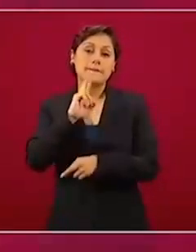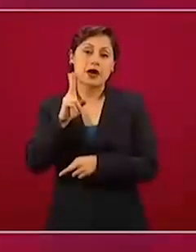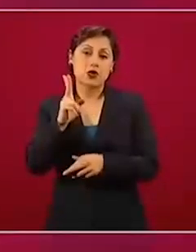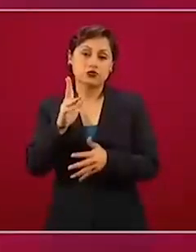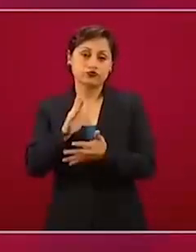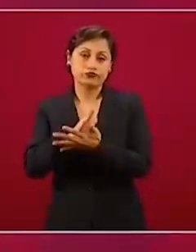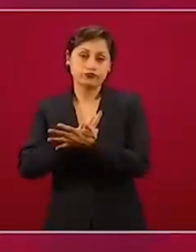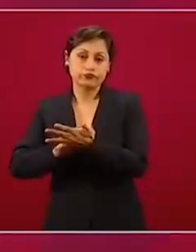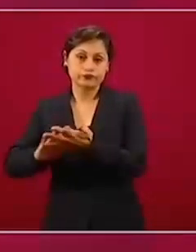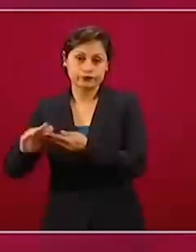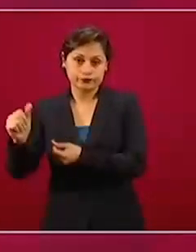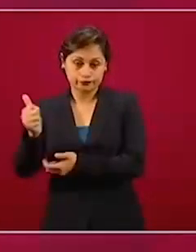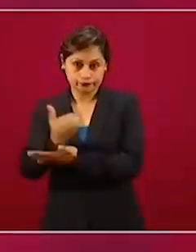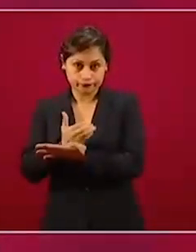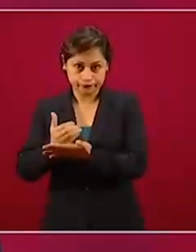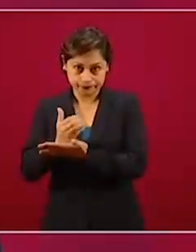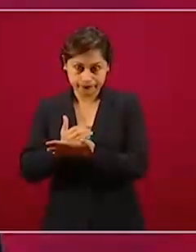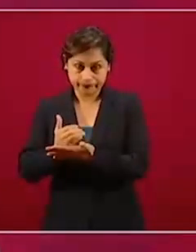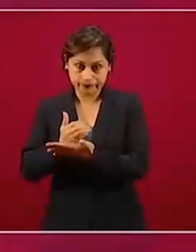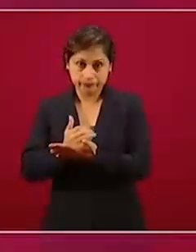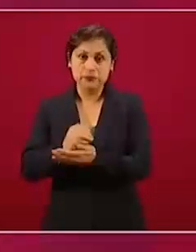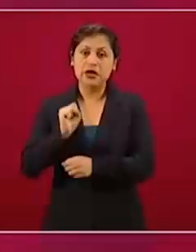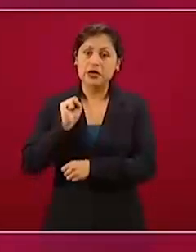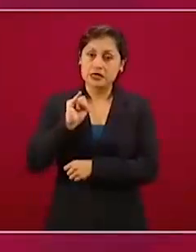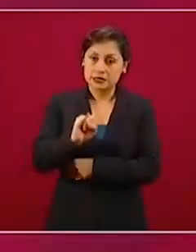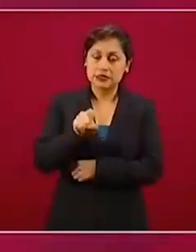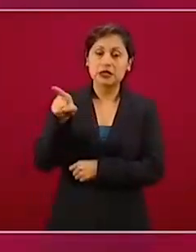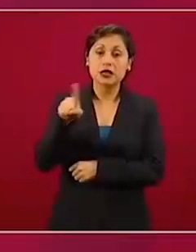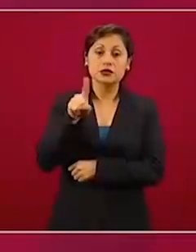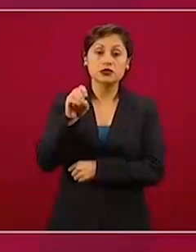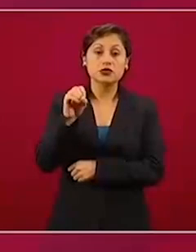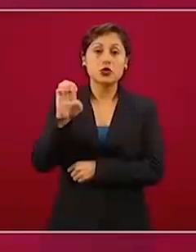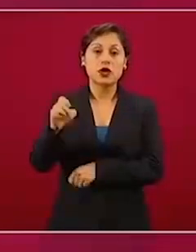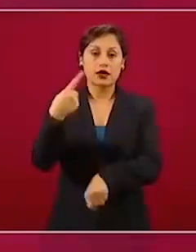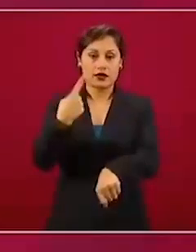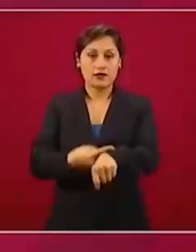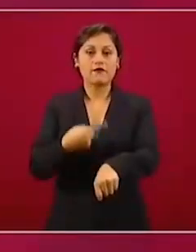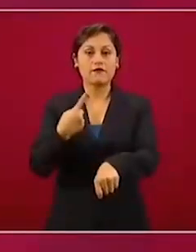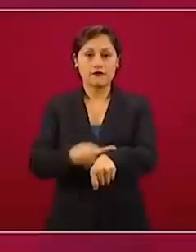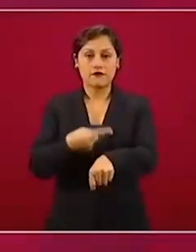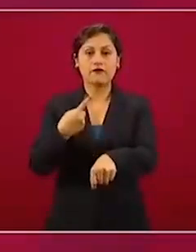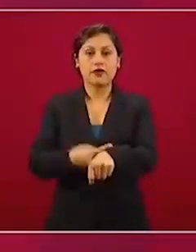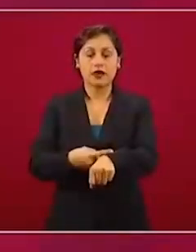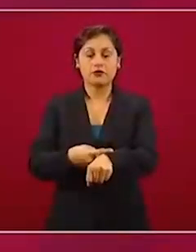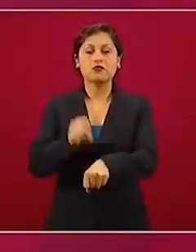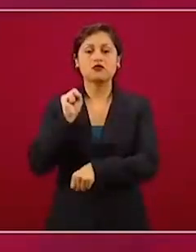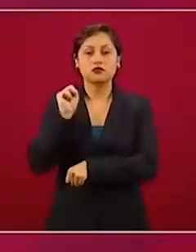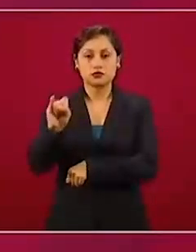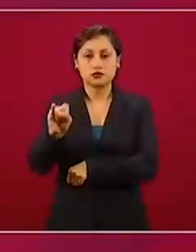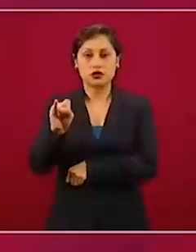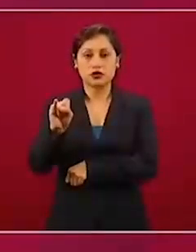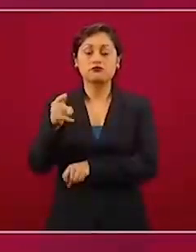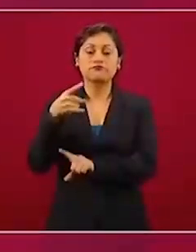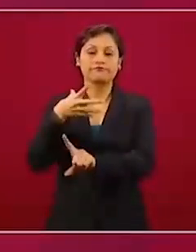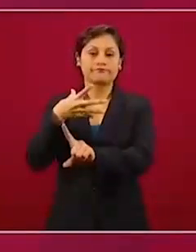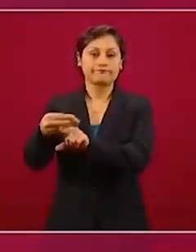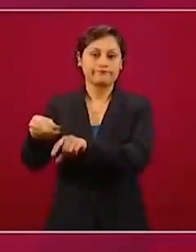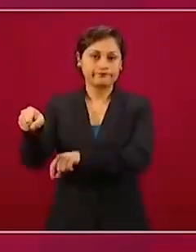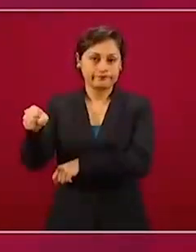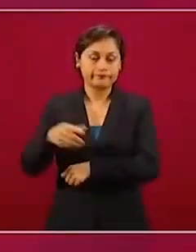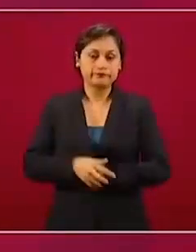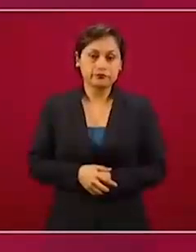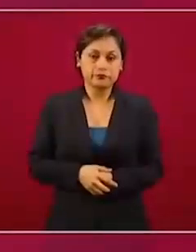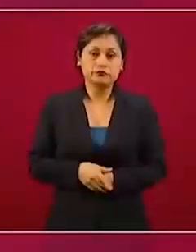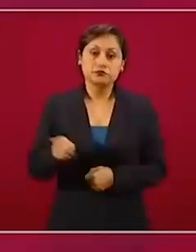Si él está infectado, se contagió y está